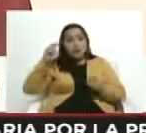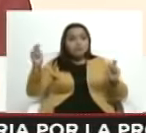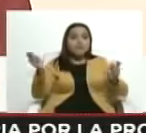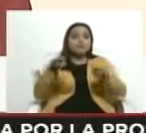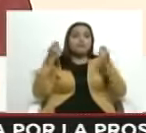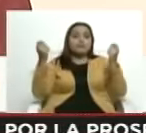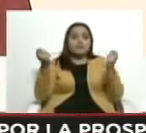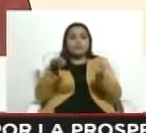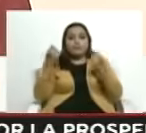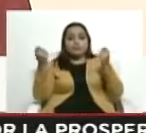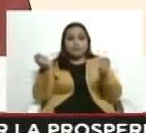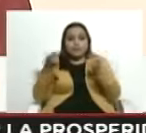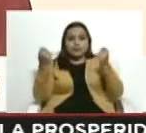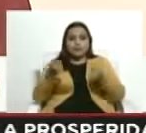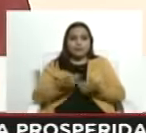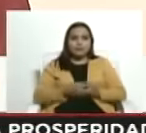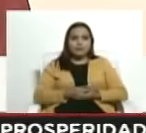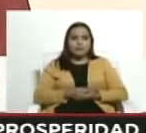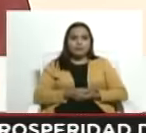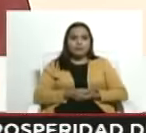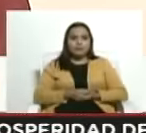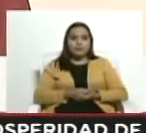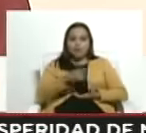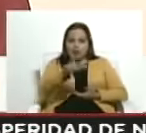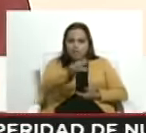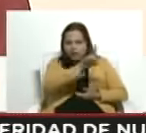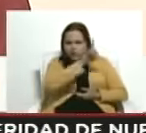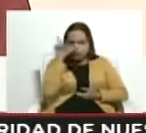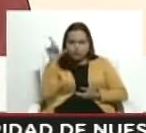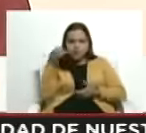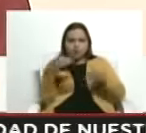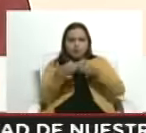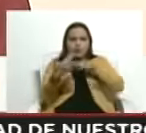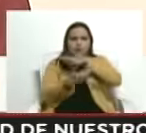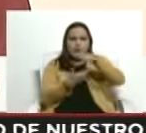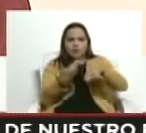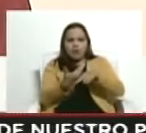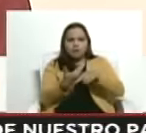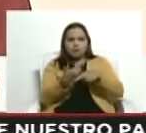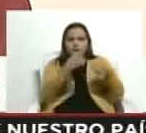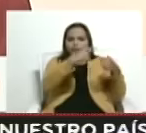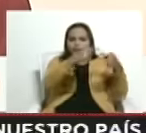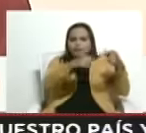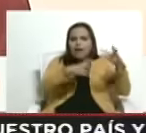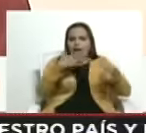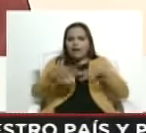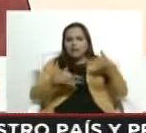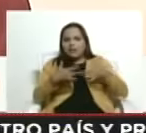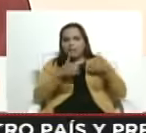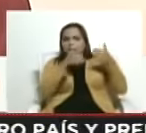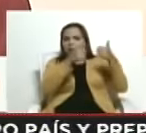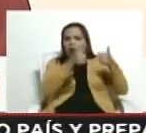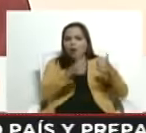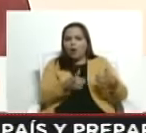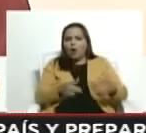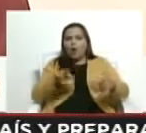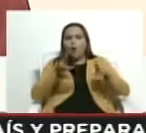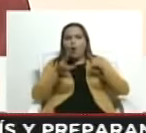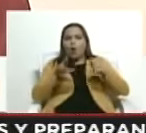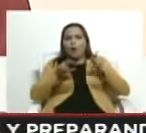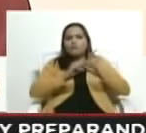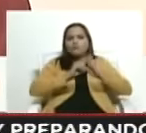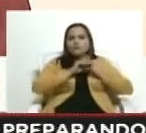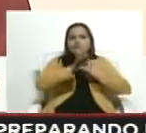el partido, pues, y la revolución va a hacer una serie de actos muy bueno. Ojalá puedan darle cobertura, la mayor